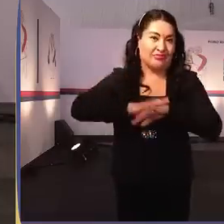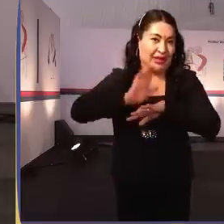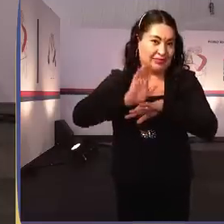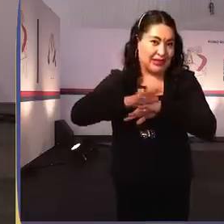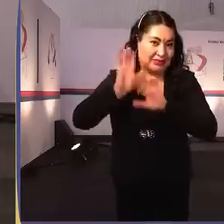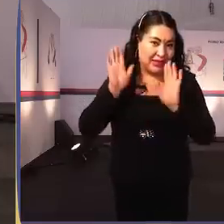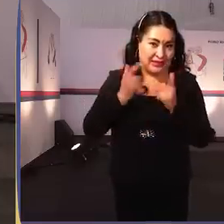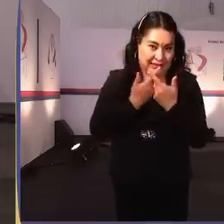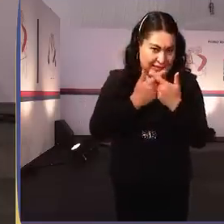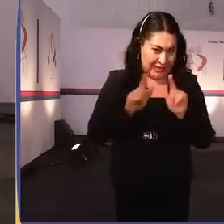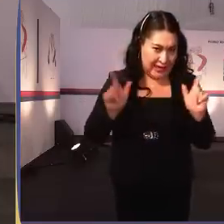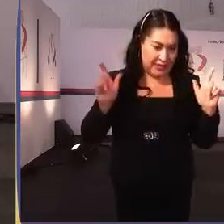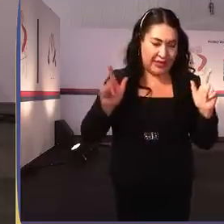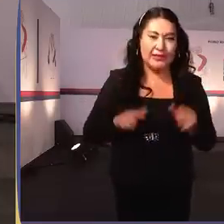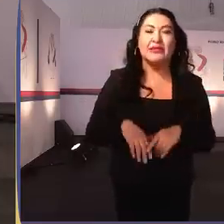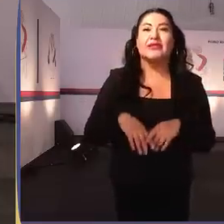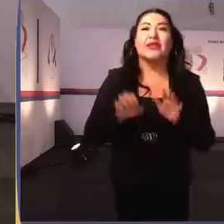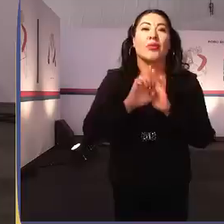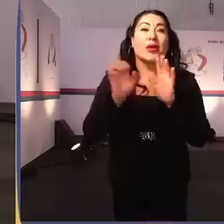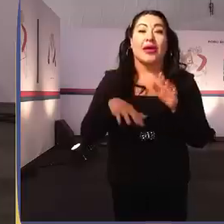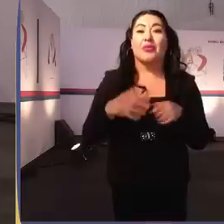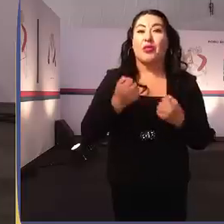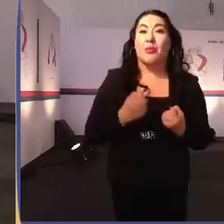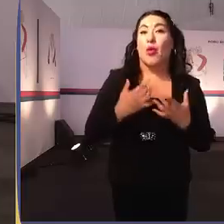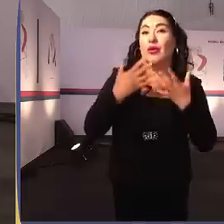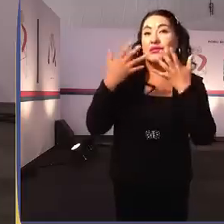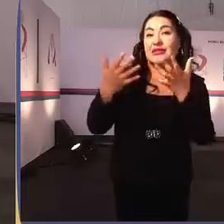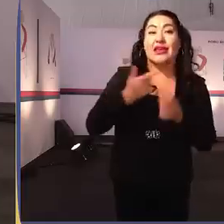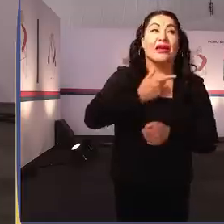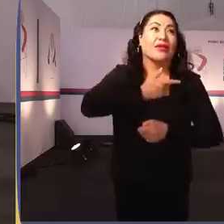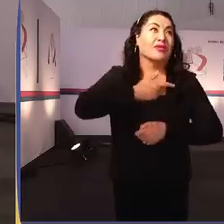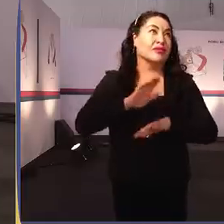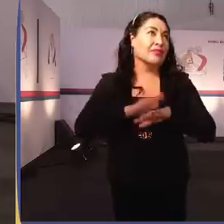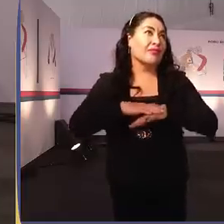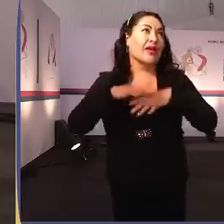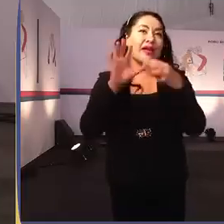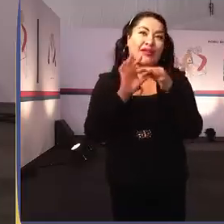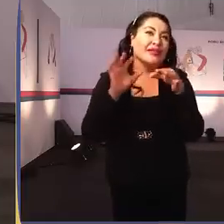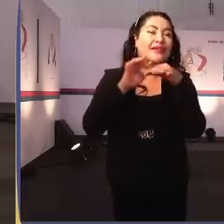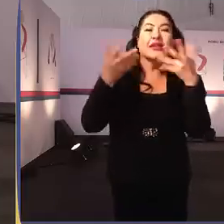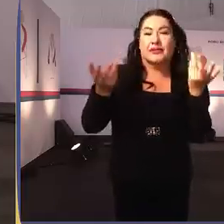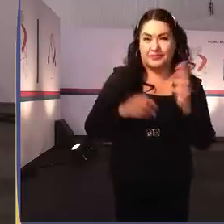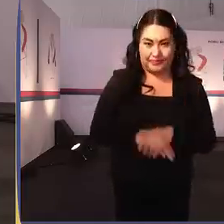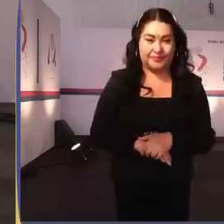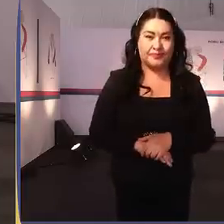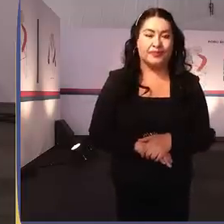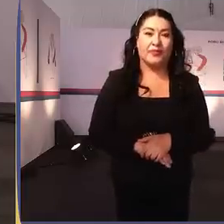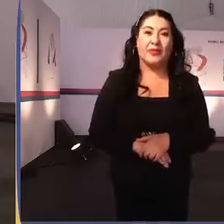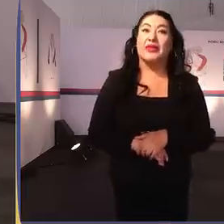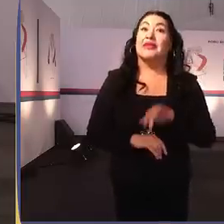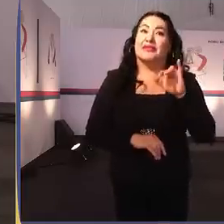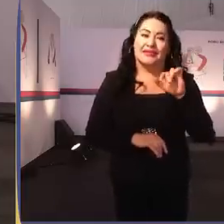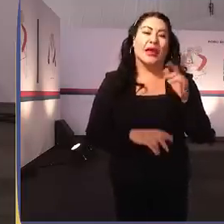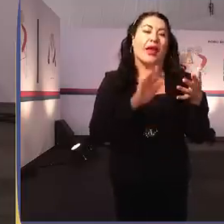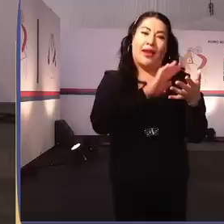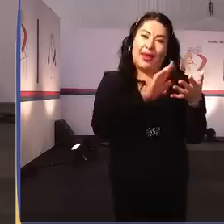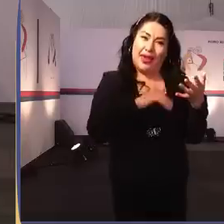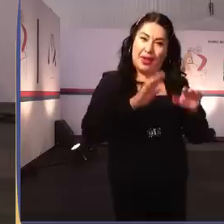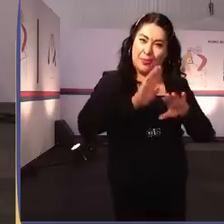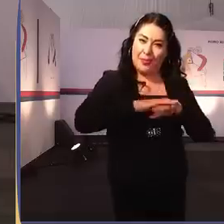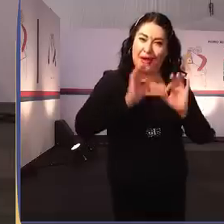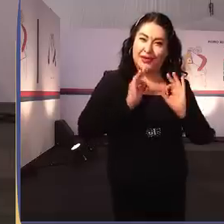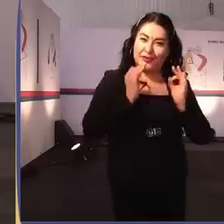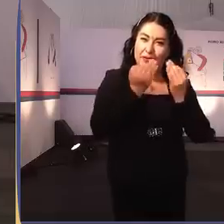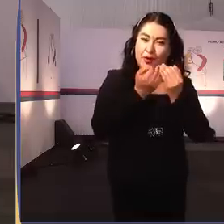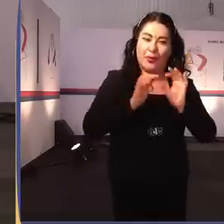Me gustas cuando callas porque estás como ausente, ligan más. Bueno, por lo menos se ve con caché, ¿no? No,